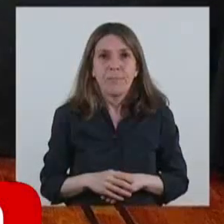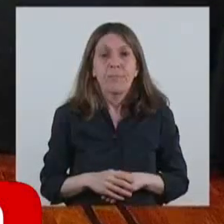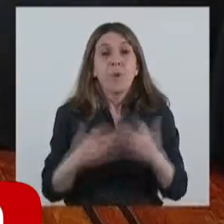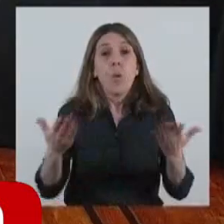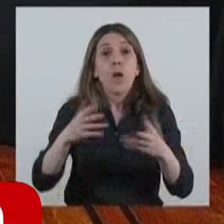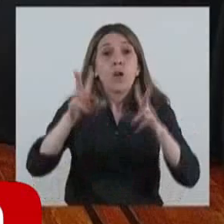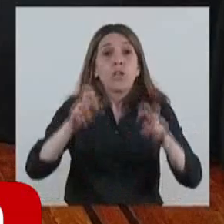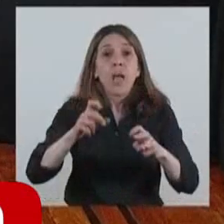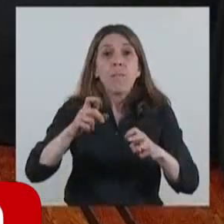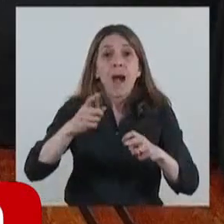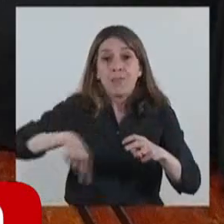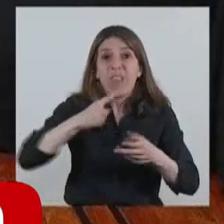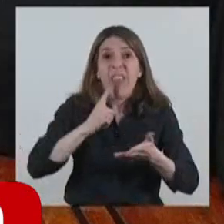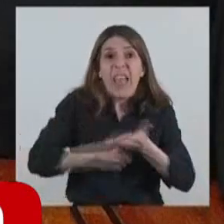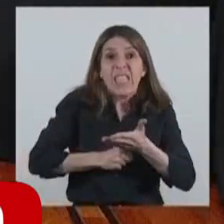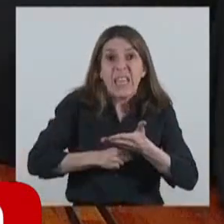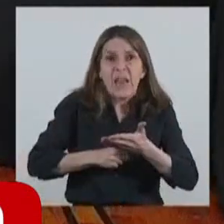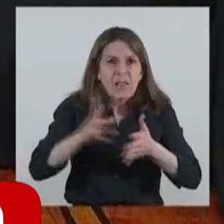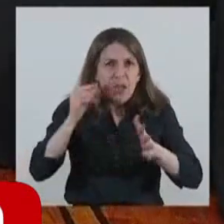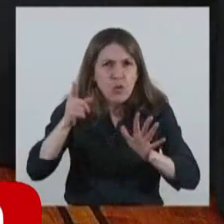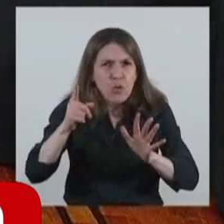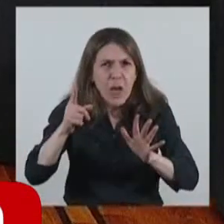Bueno, con respecto a las medidas, ¿se escucha?